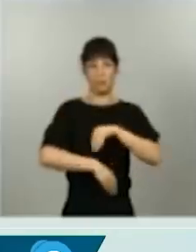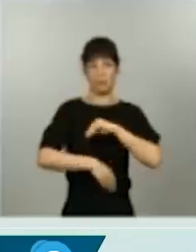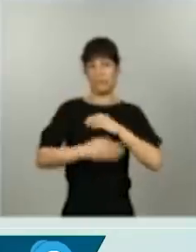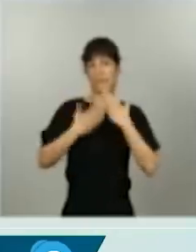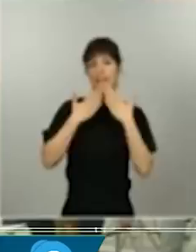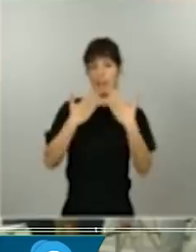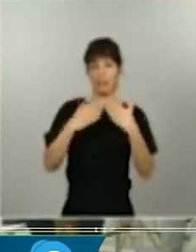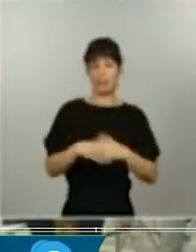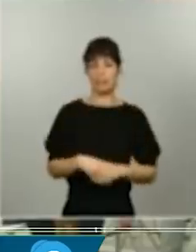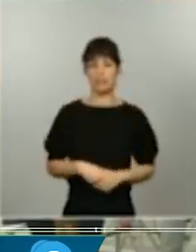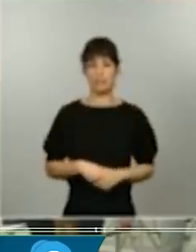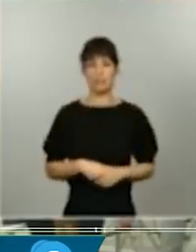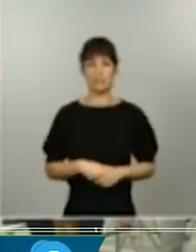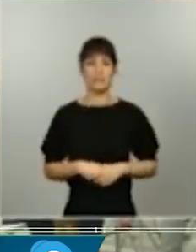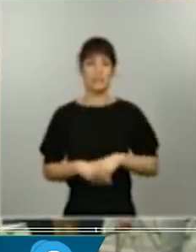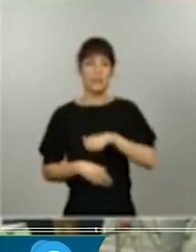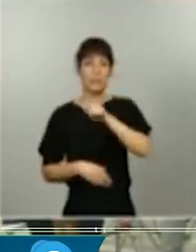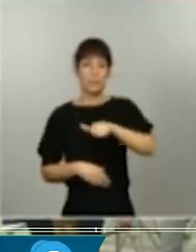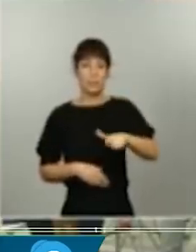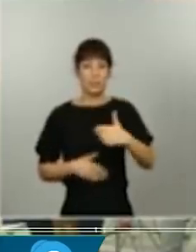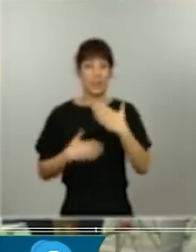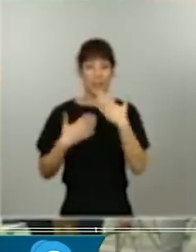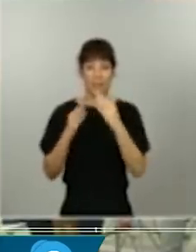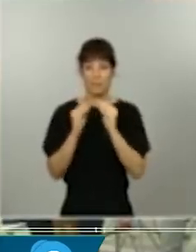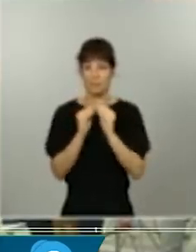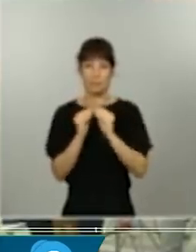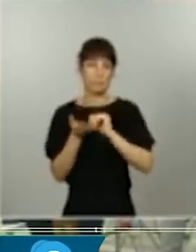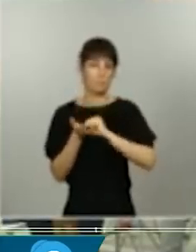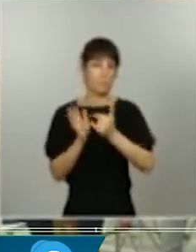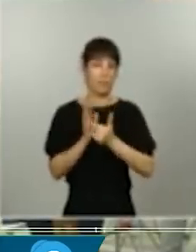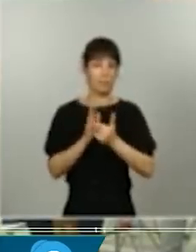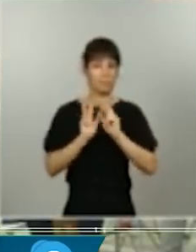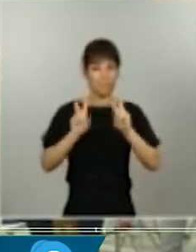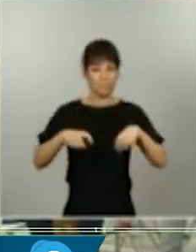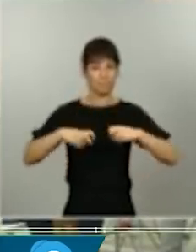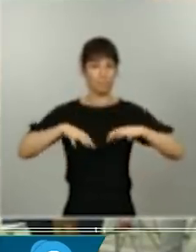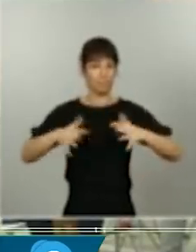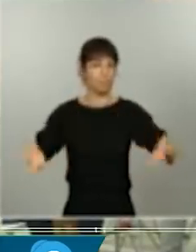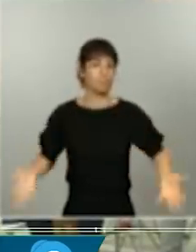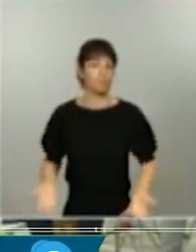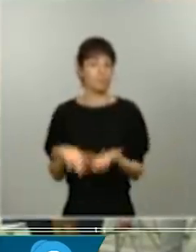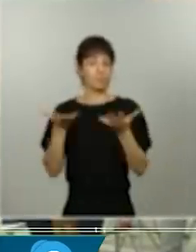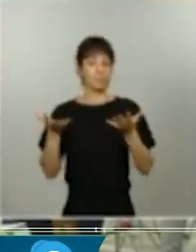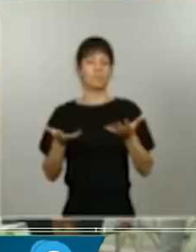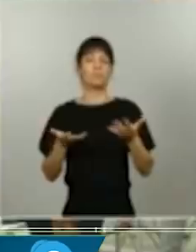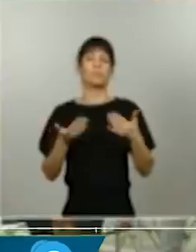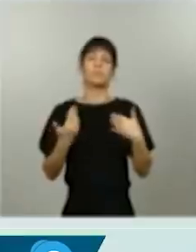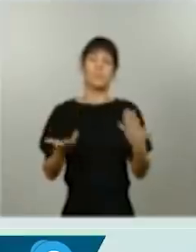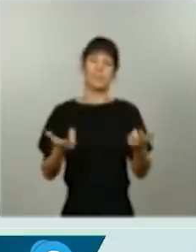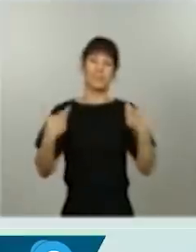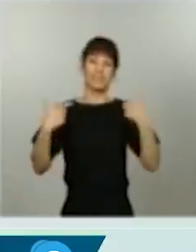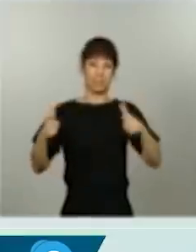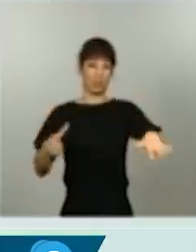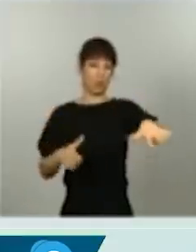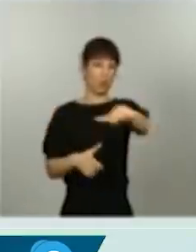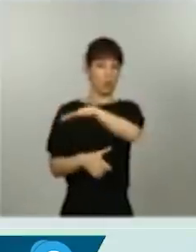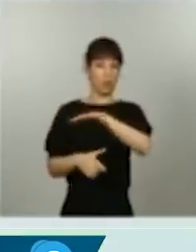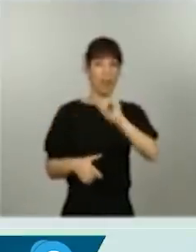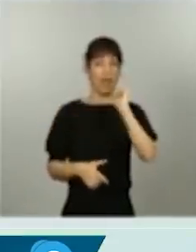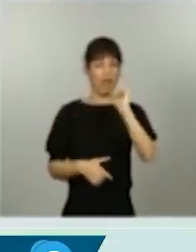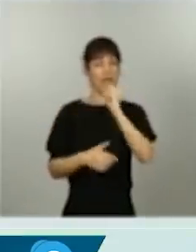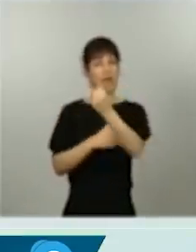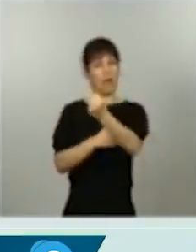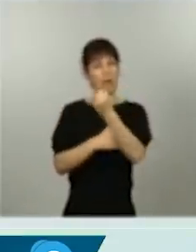ERTE. Eso que quieras que no, pues en fin, tiene un poco a la gente, digamos, adormecida, ¿no? Pero